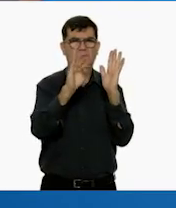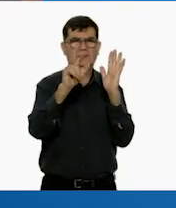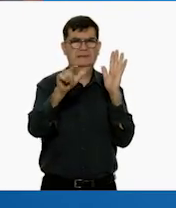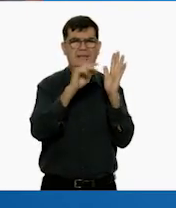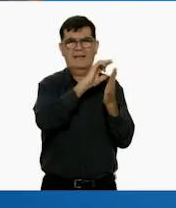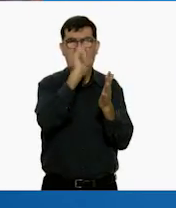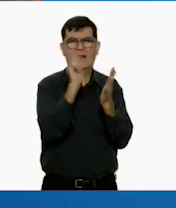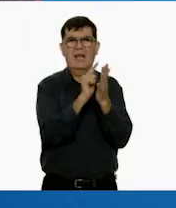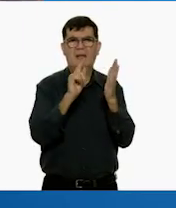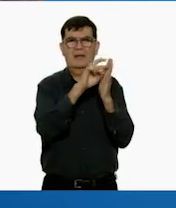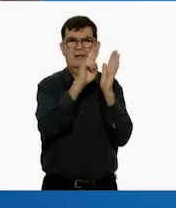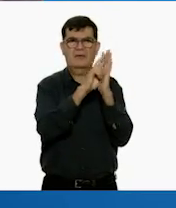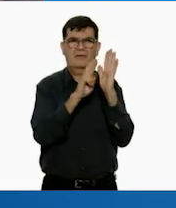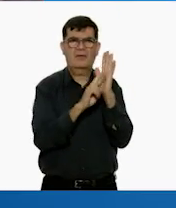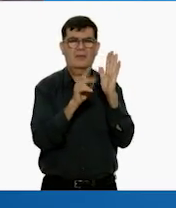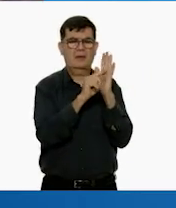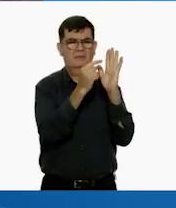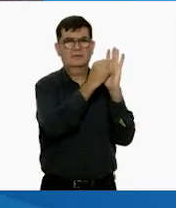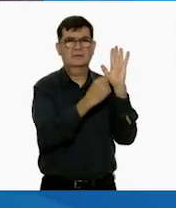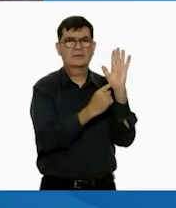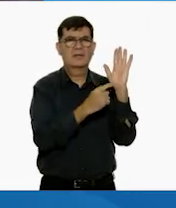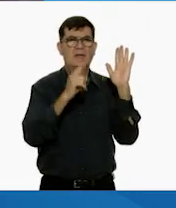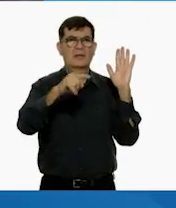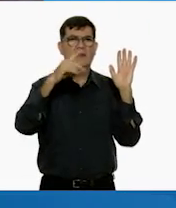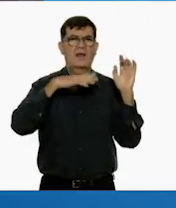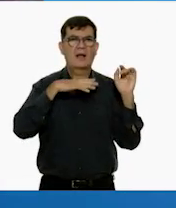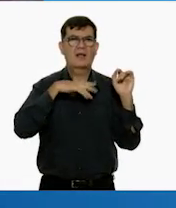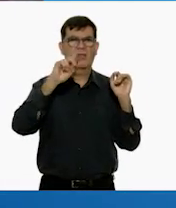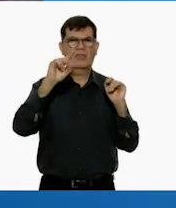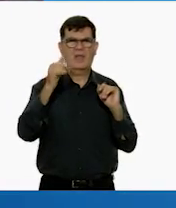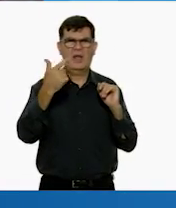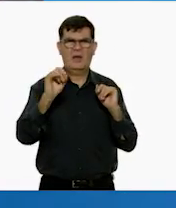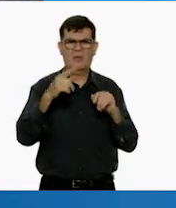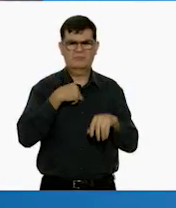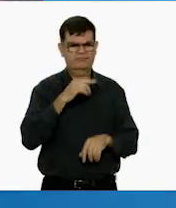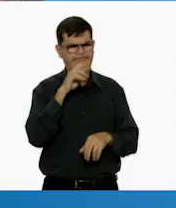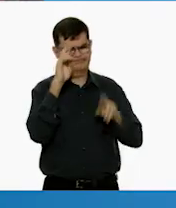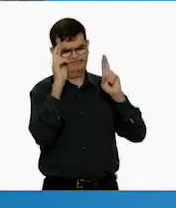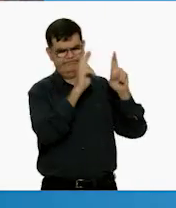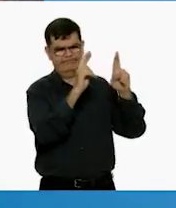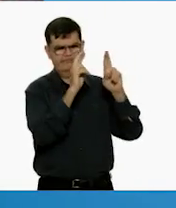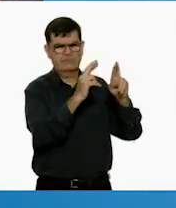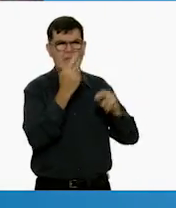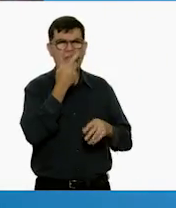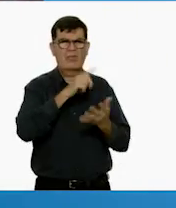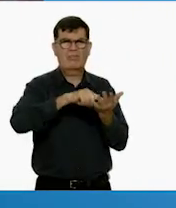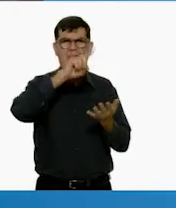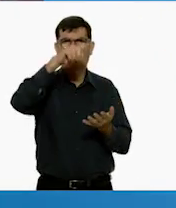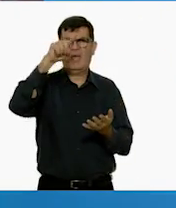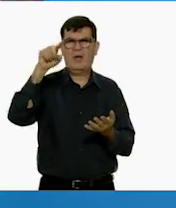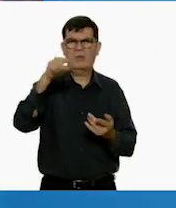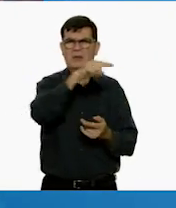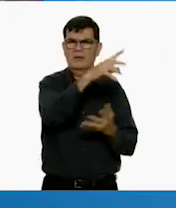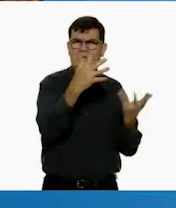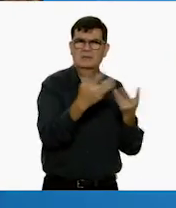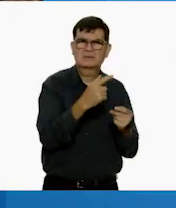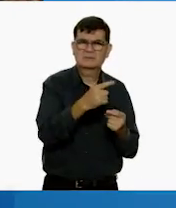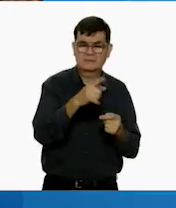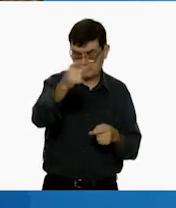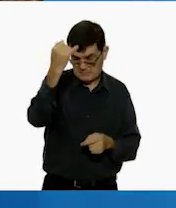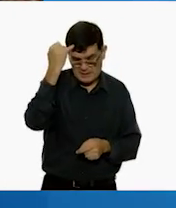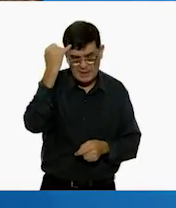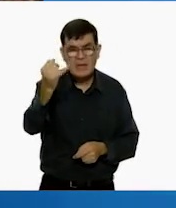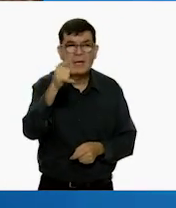reforma. Diego Rivera era un anticlerical declarado, entonces por supuesto que admiraba toda la labor que hizo Benito Juárez. Imagínese